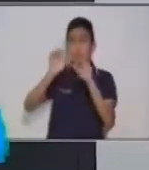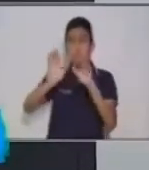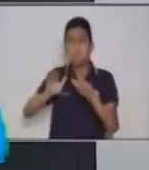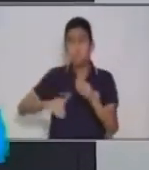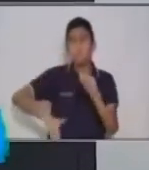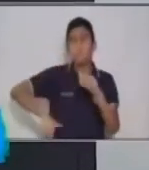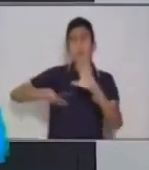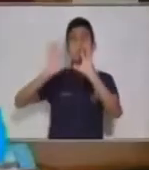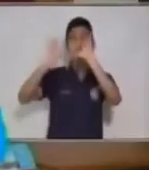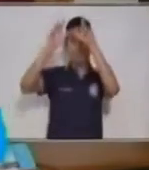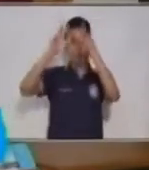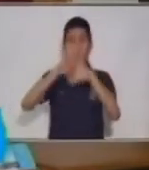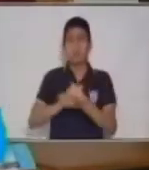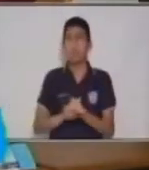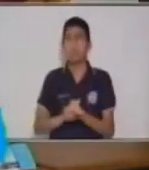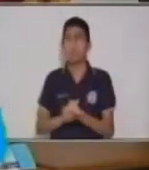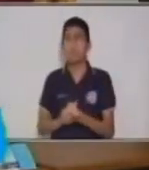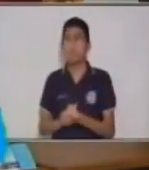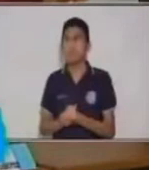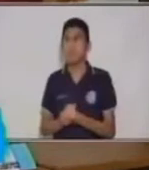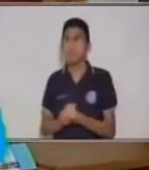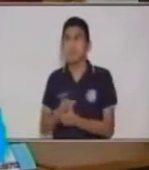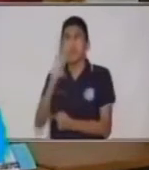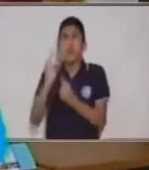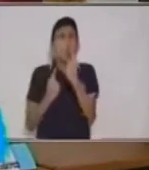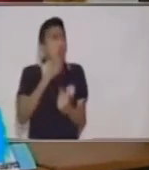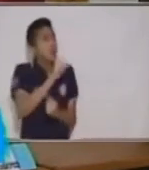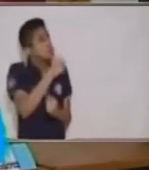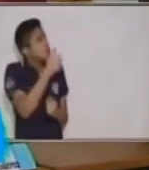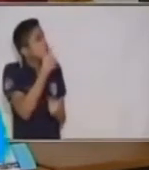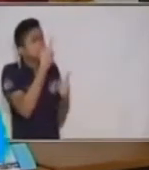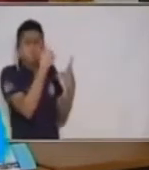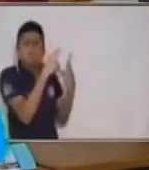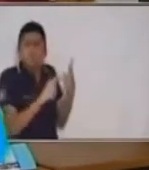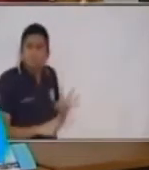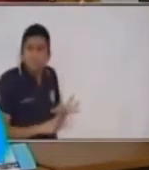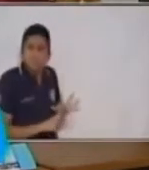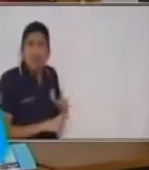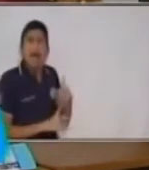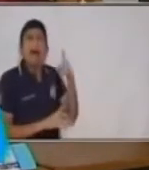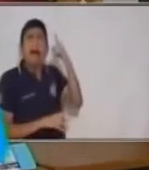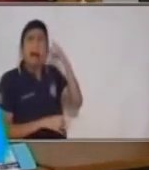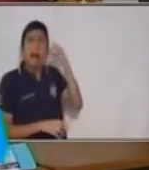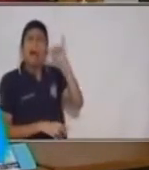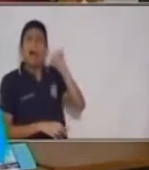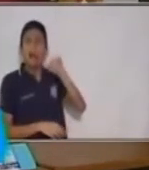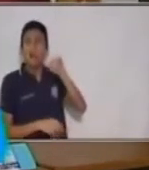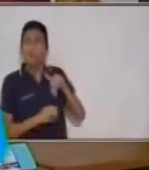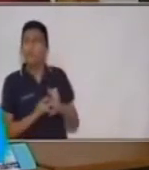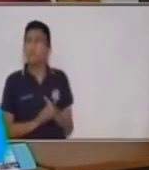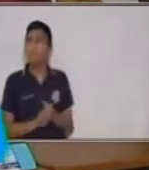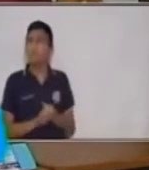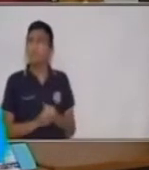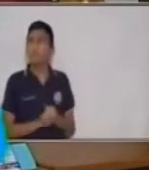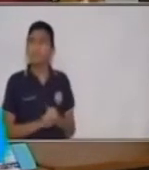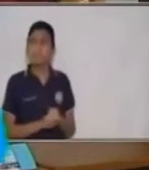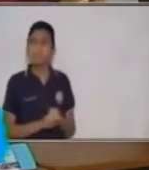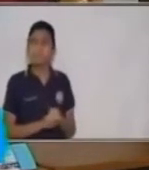básquetbol. Entonces, ¿cuál era el otro? ¡Ah! ¡Excelente! ¿Cuál era el